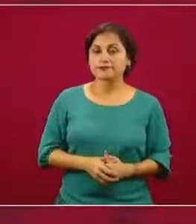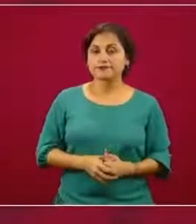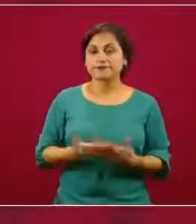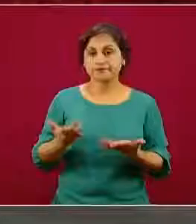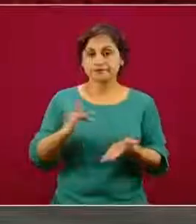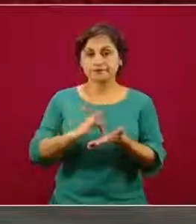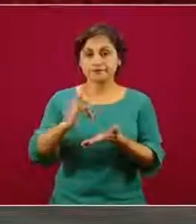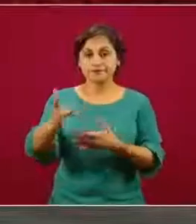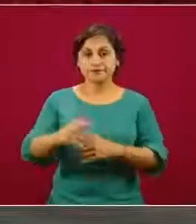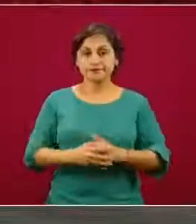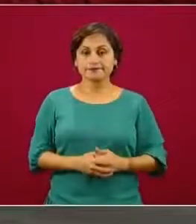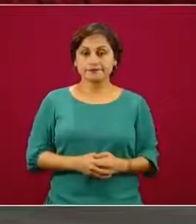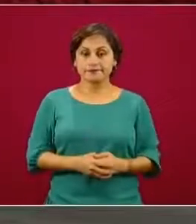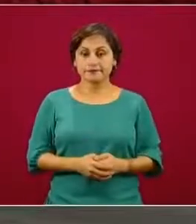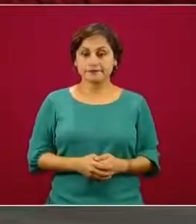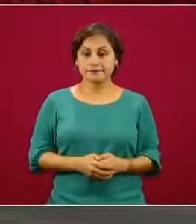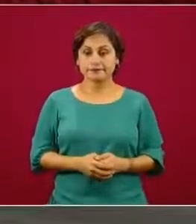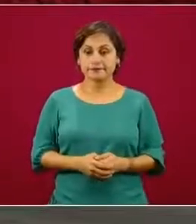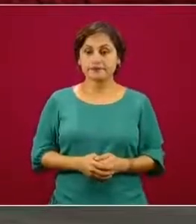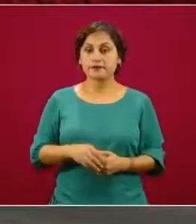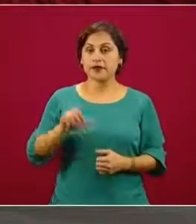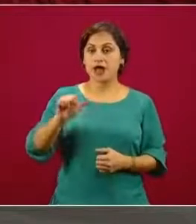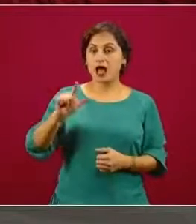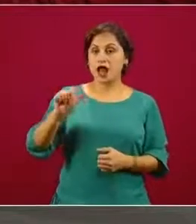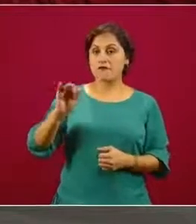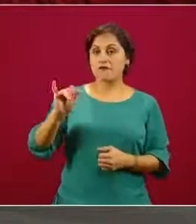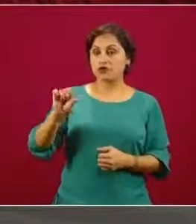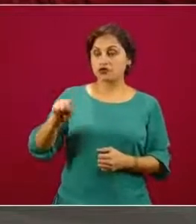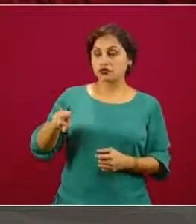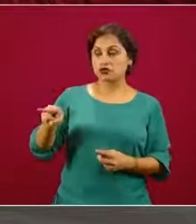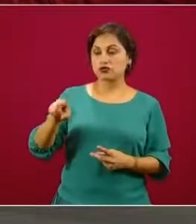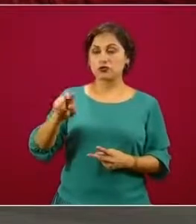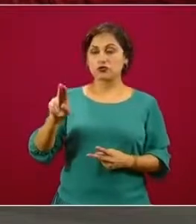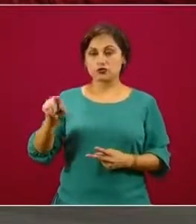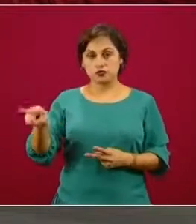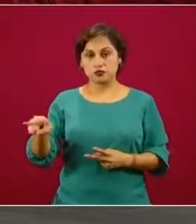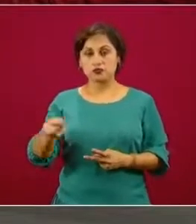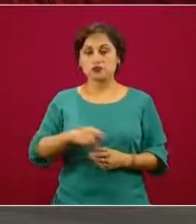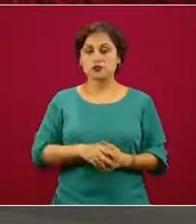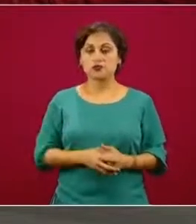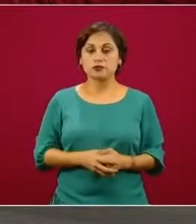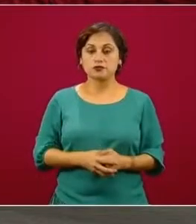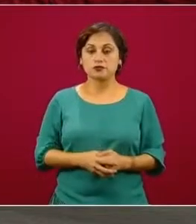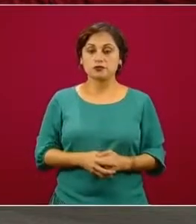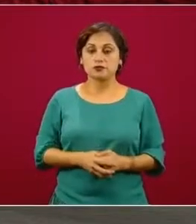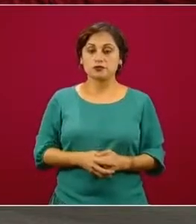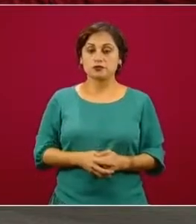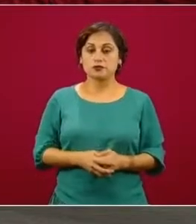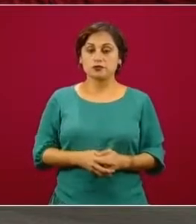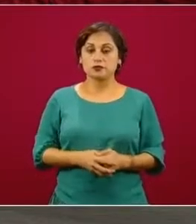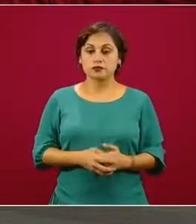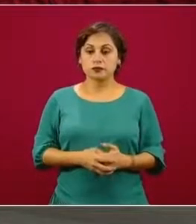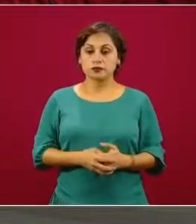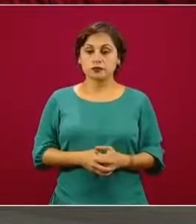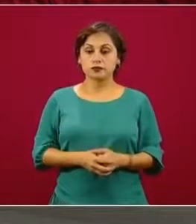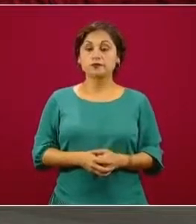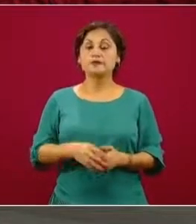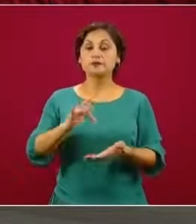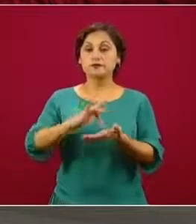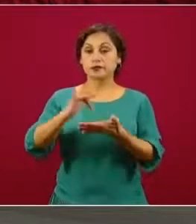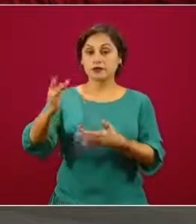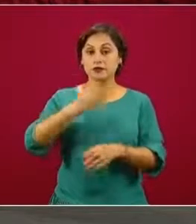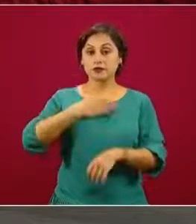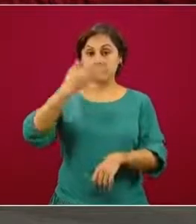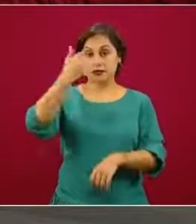Gracias. Estaba Alfonso y usted. No, y usted primero. Luego Liz. Gracias, buenas noches.